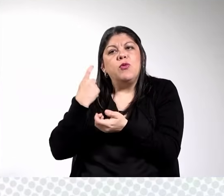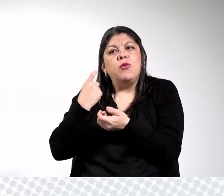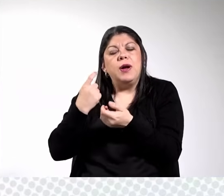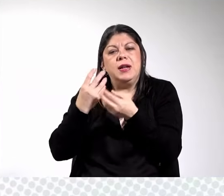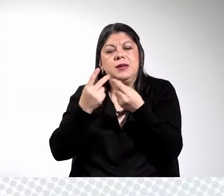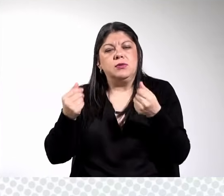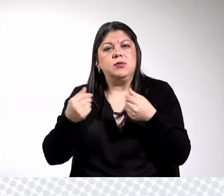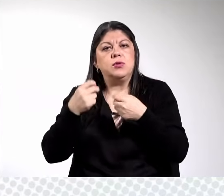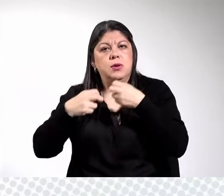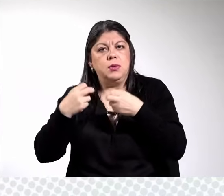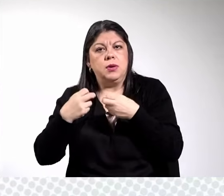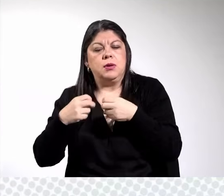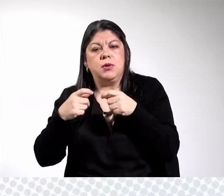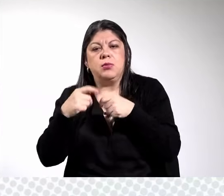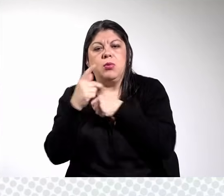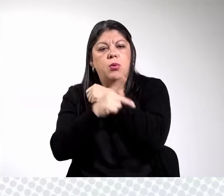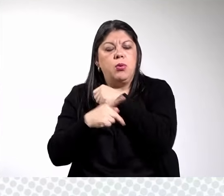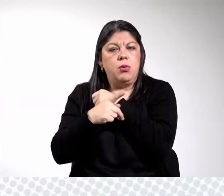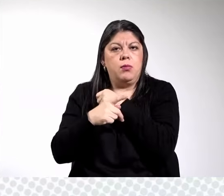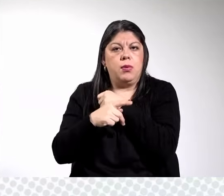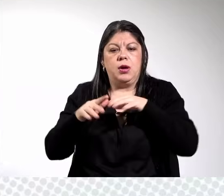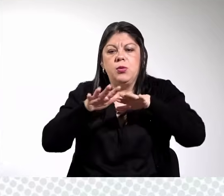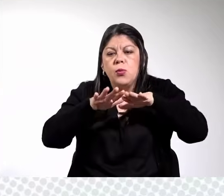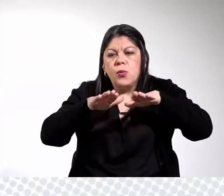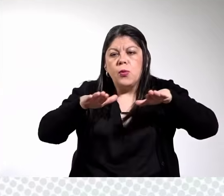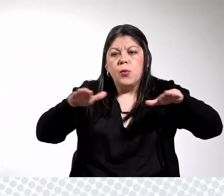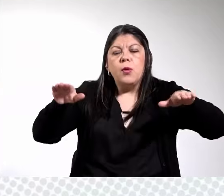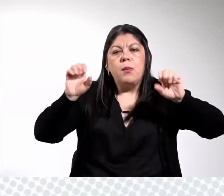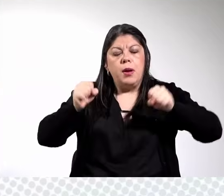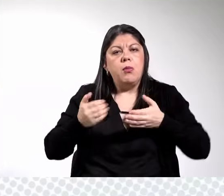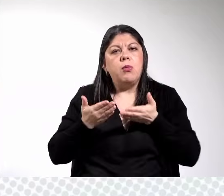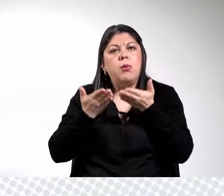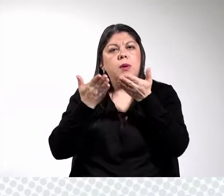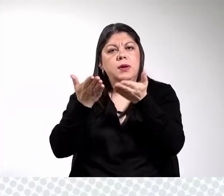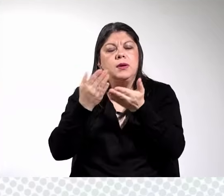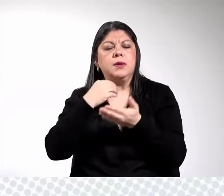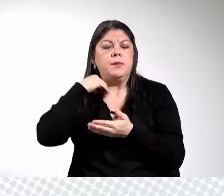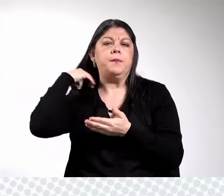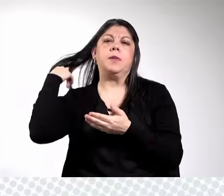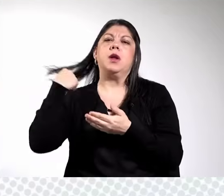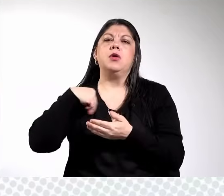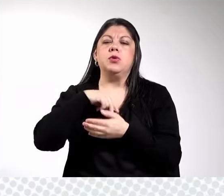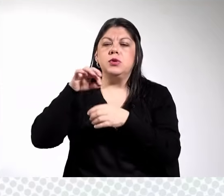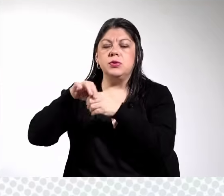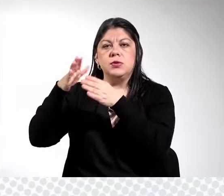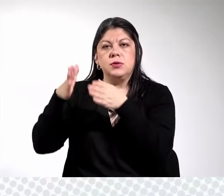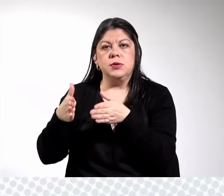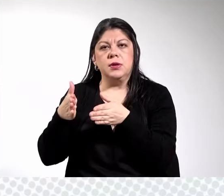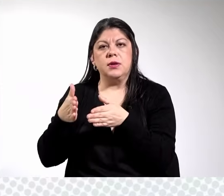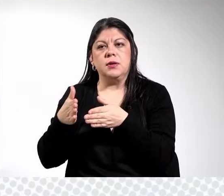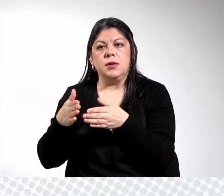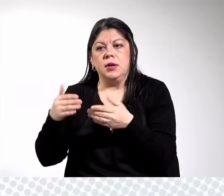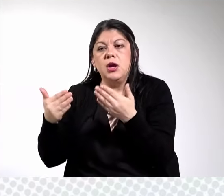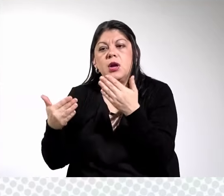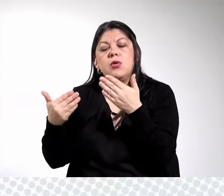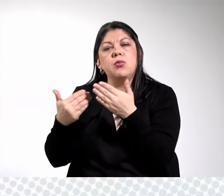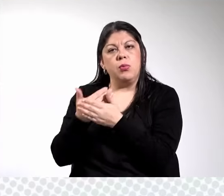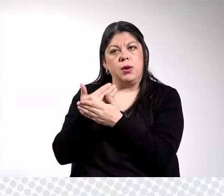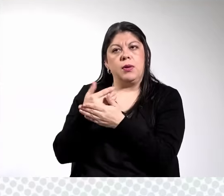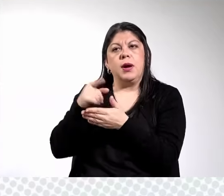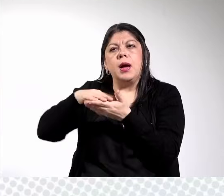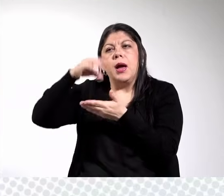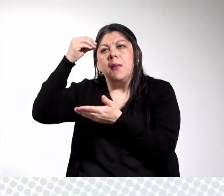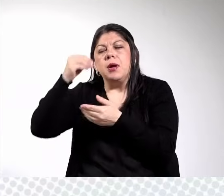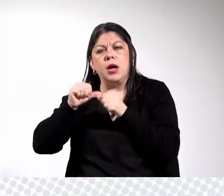un país, para decirlo en palabras sencillas, llano, plano, para facilitarlo, pero entonces nuestros agricultores han sido innovadores, han